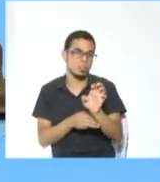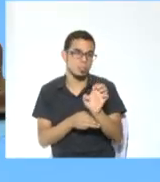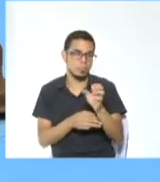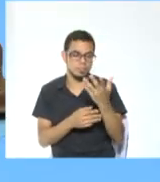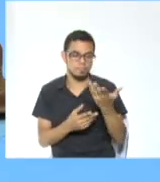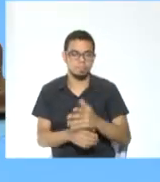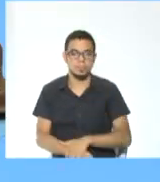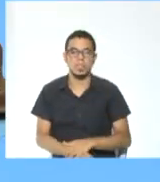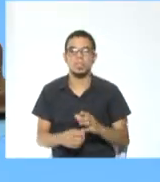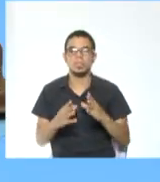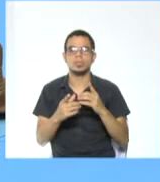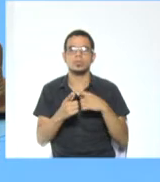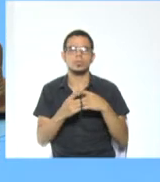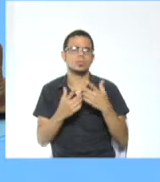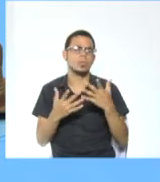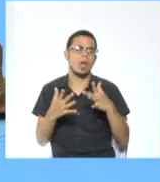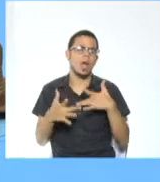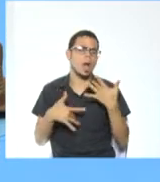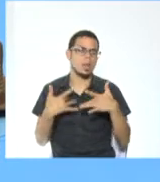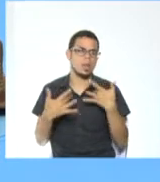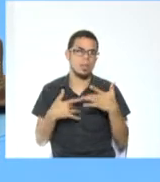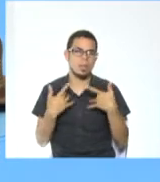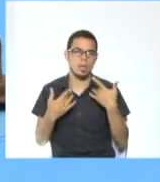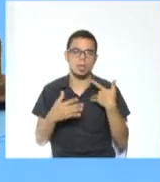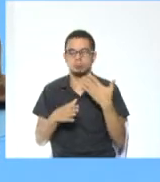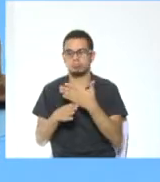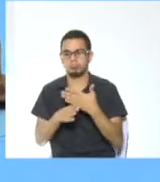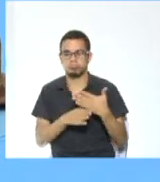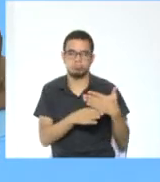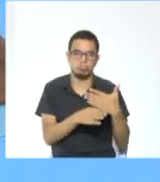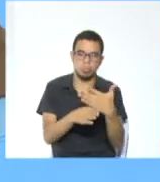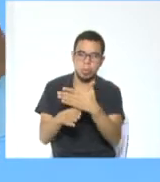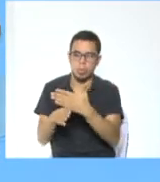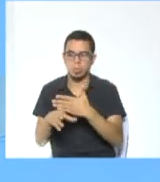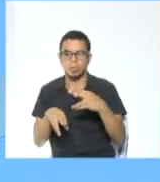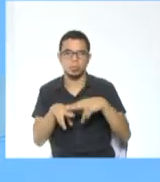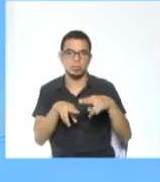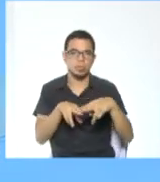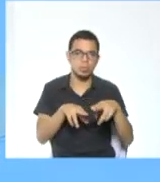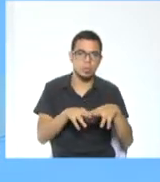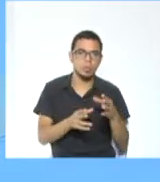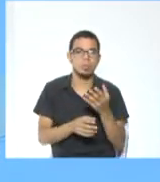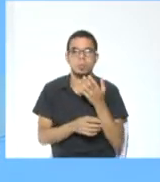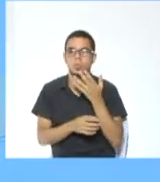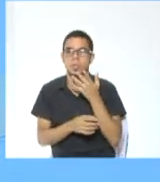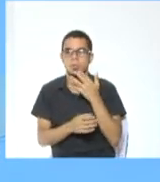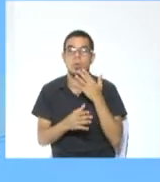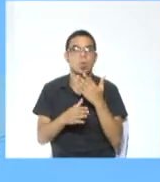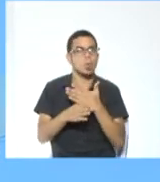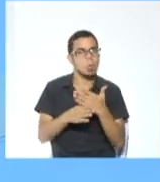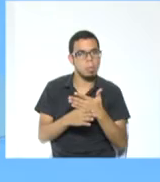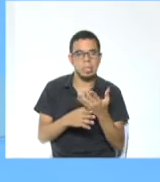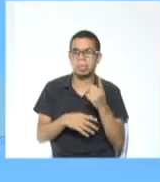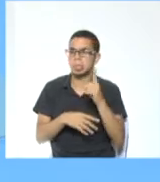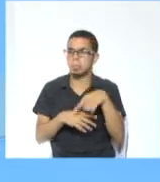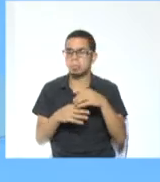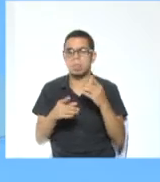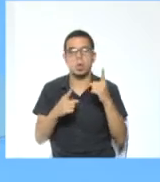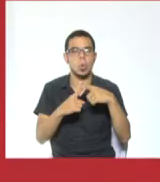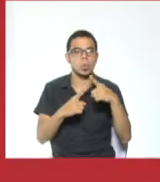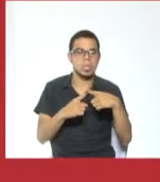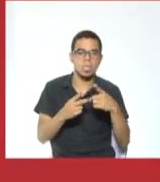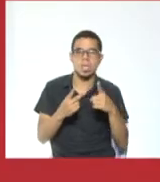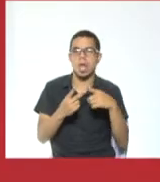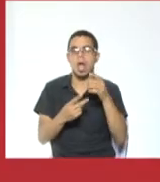hacer estas actividades con nuestros niños, como por ejemplo, en casa del abuelo, del tío, del primo, estoy segura que vamos a tener un